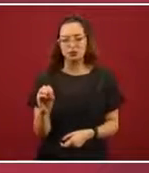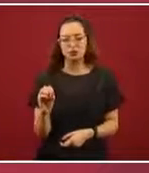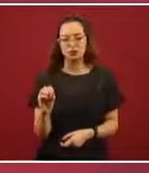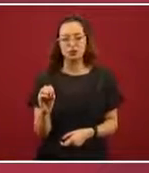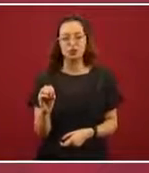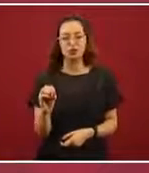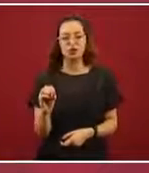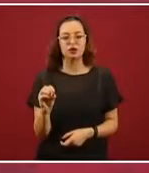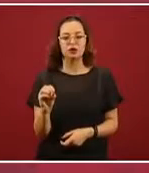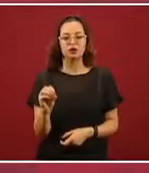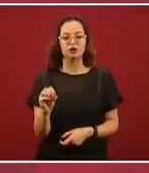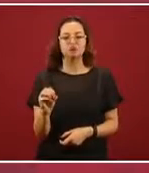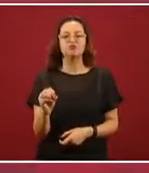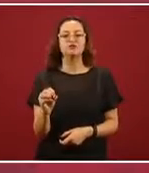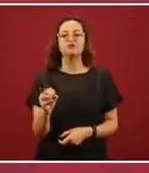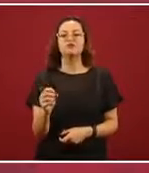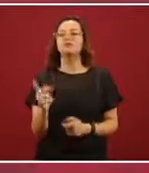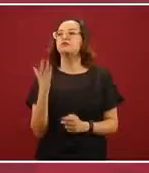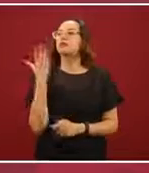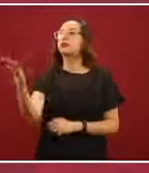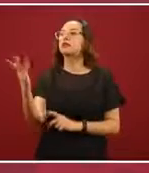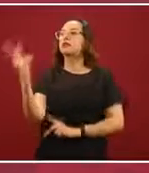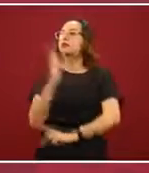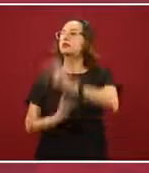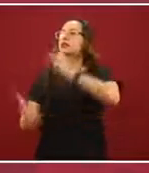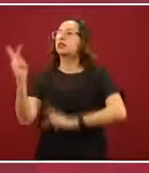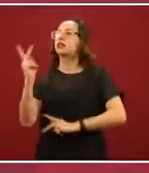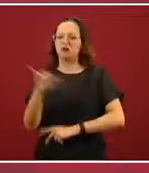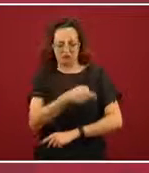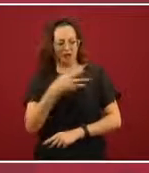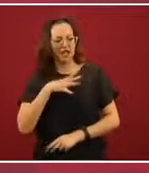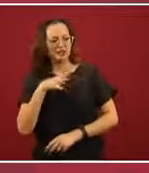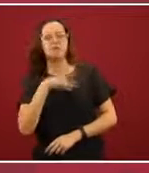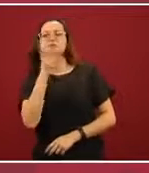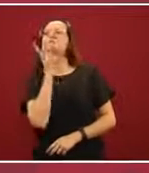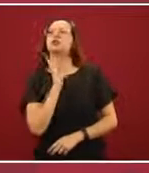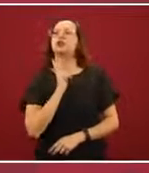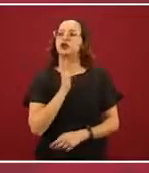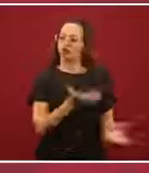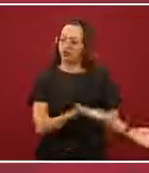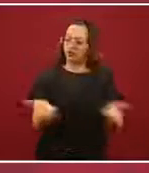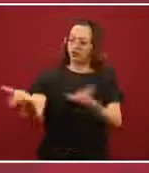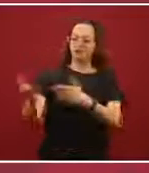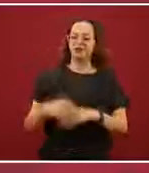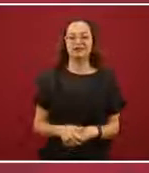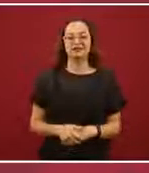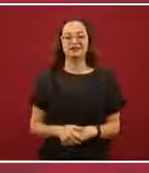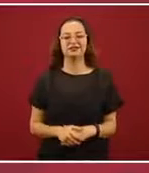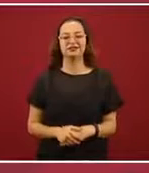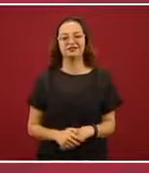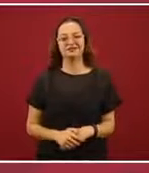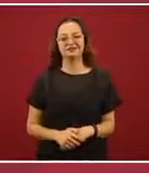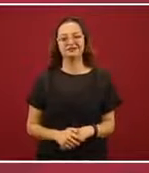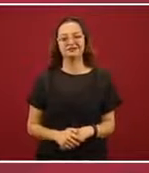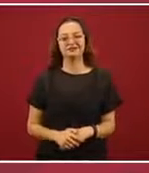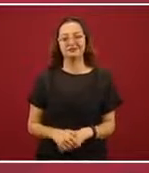se embargó el petróleo mexicano. Había una cuenta en Nueva York